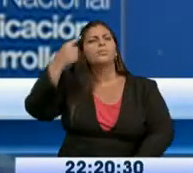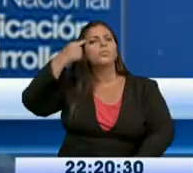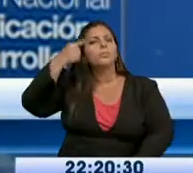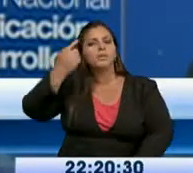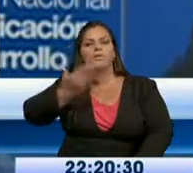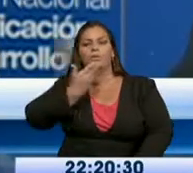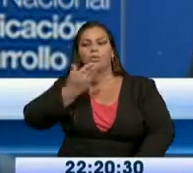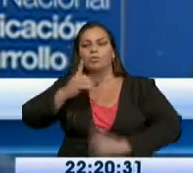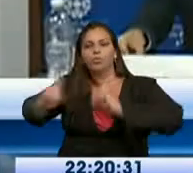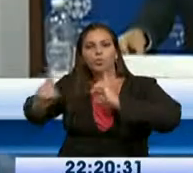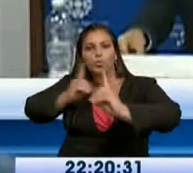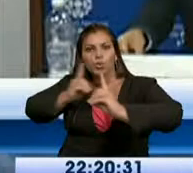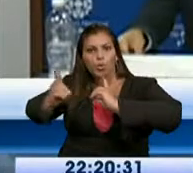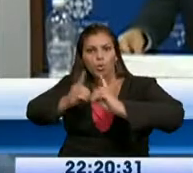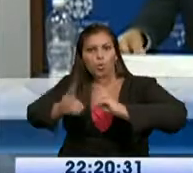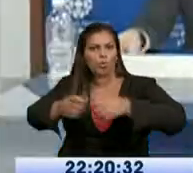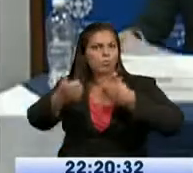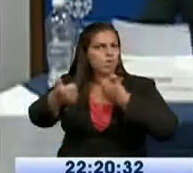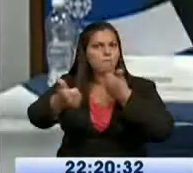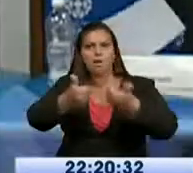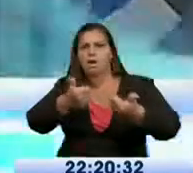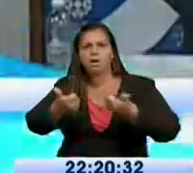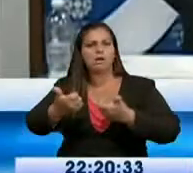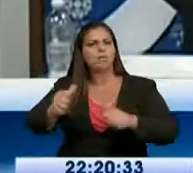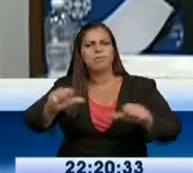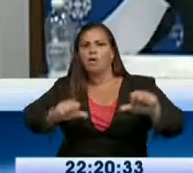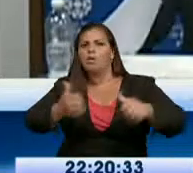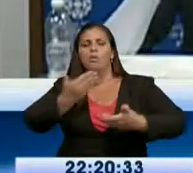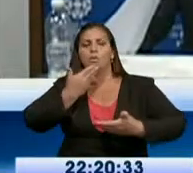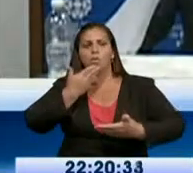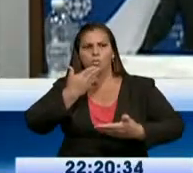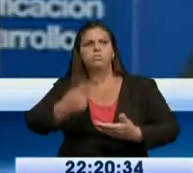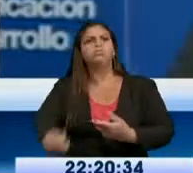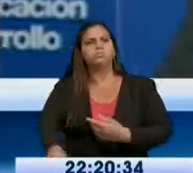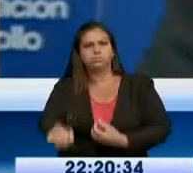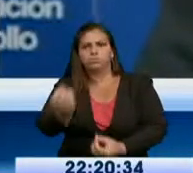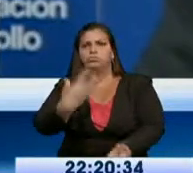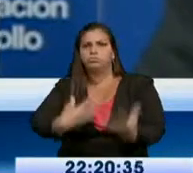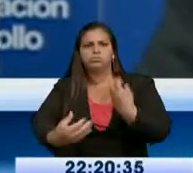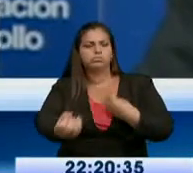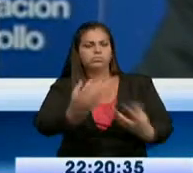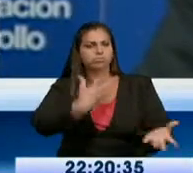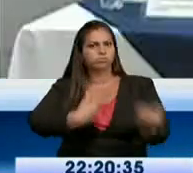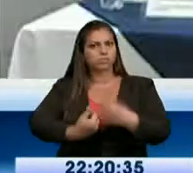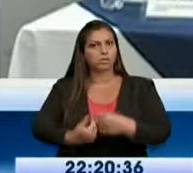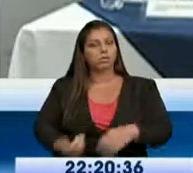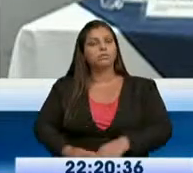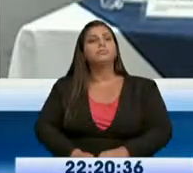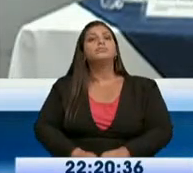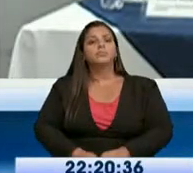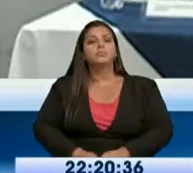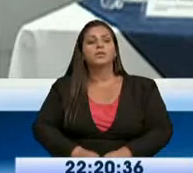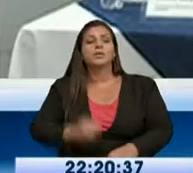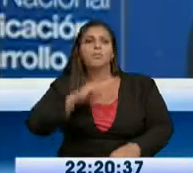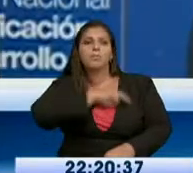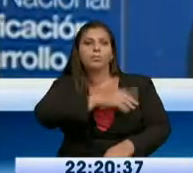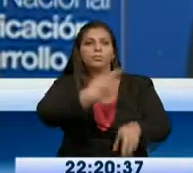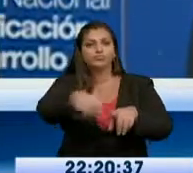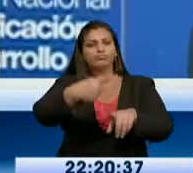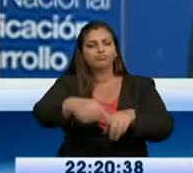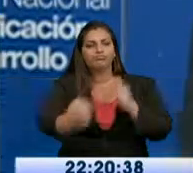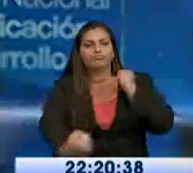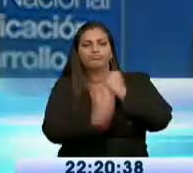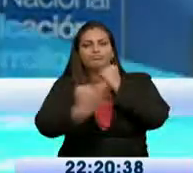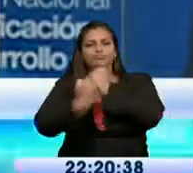mejor herramienta antes que otra. Y que han recibido apoyo de todos los sectores, especialmente de los gobiernos autónomos descentralizados.